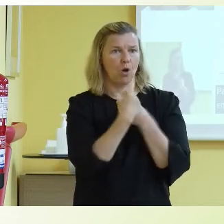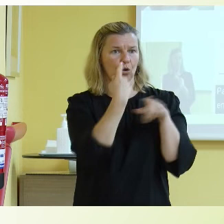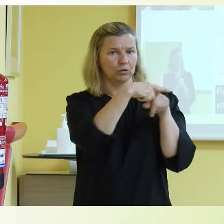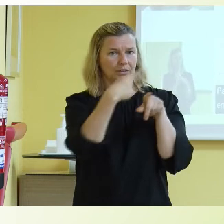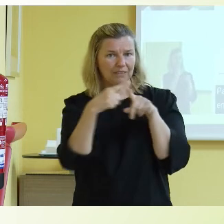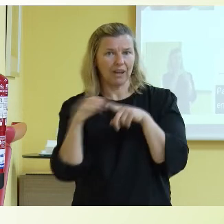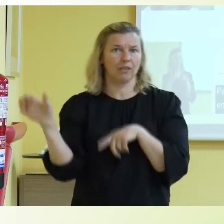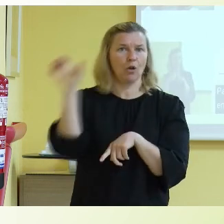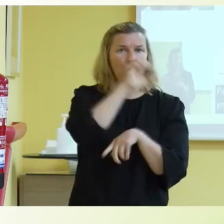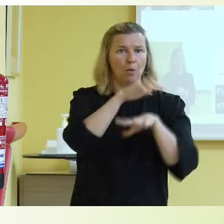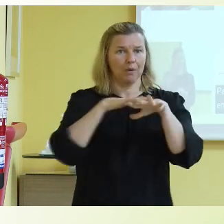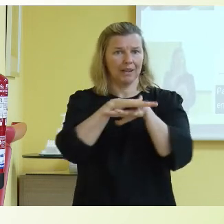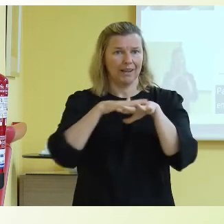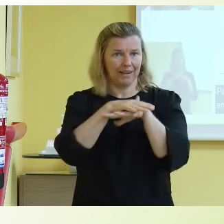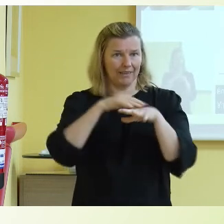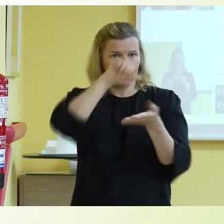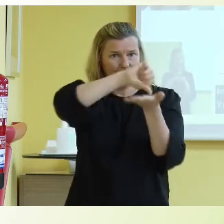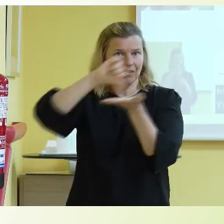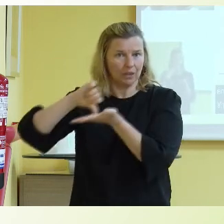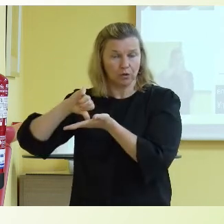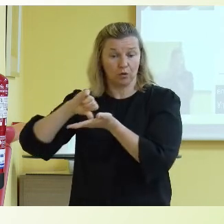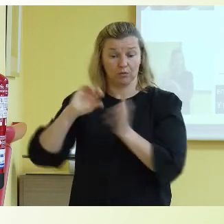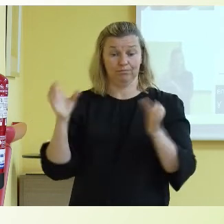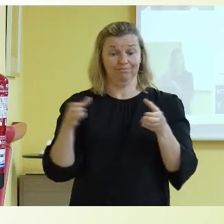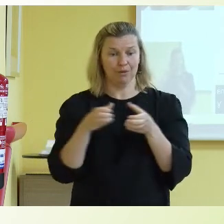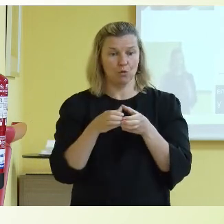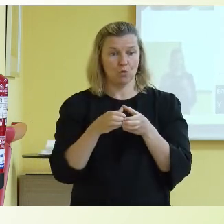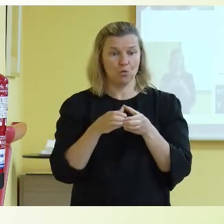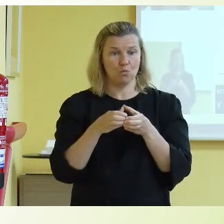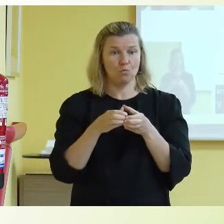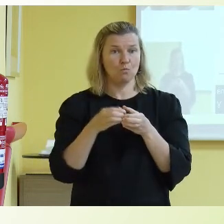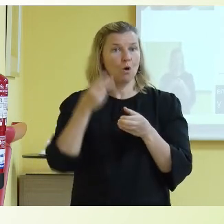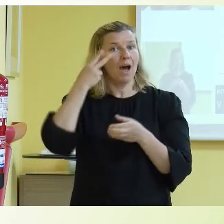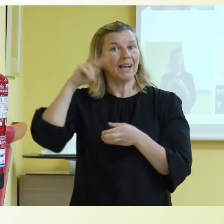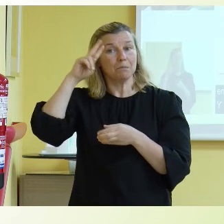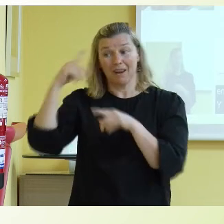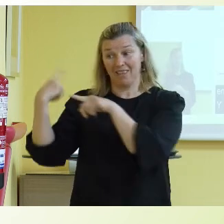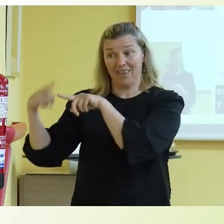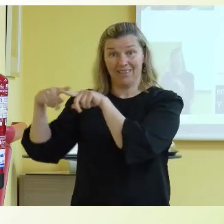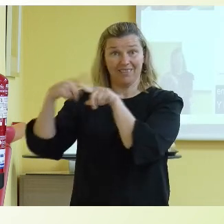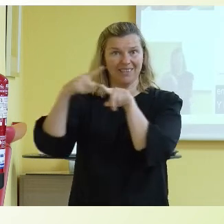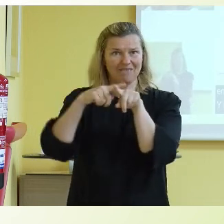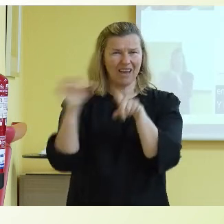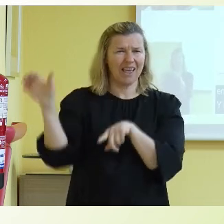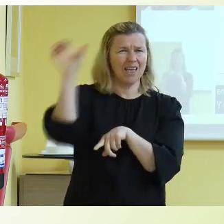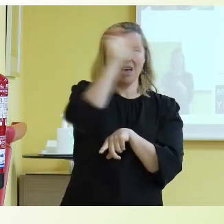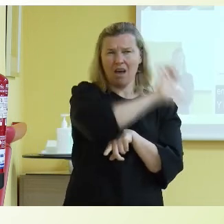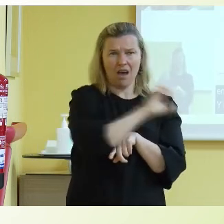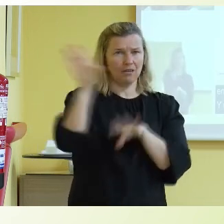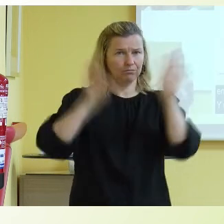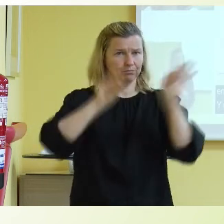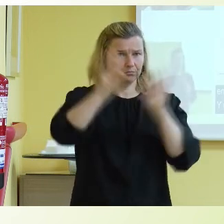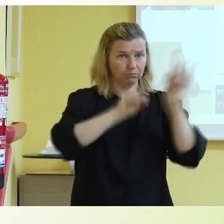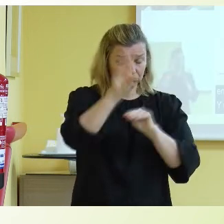las redes europeas de referencia. Este grupo recopiló las distintas experiencias existentes a nivel europeo y elaboró